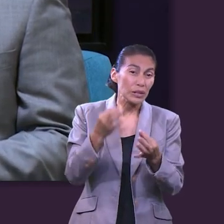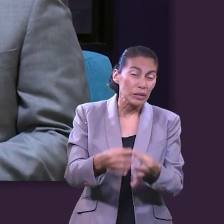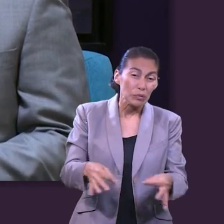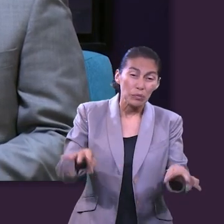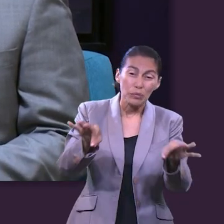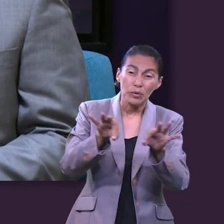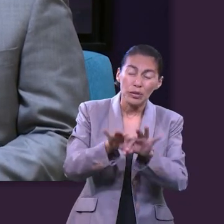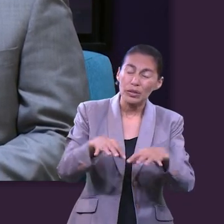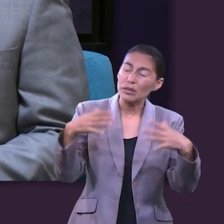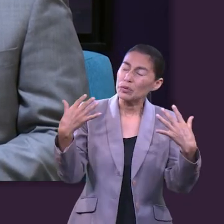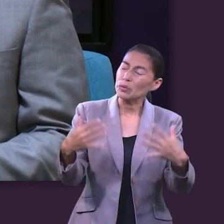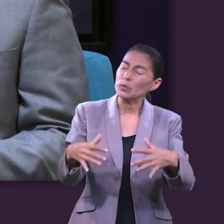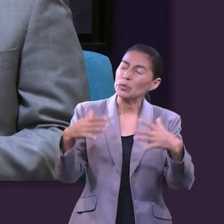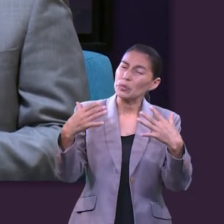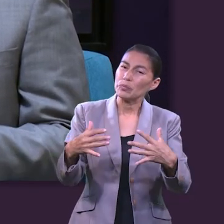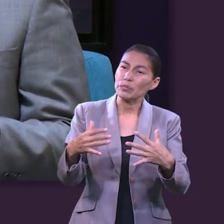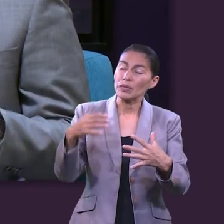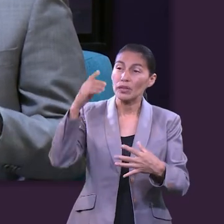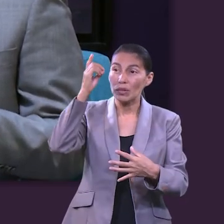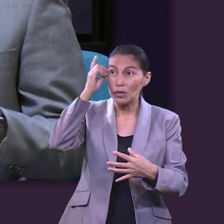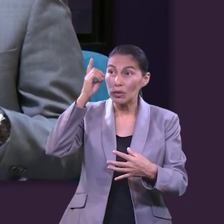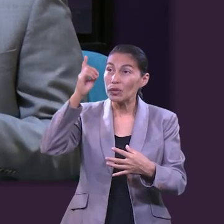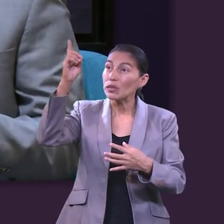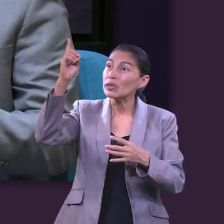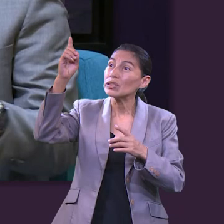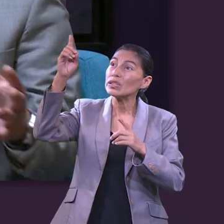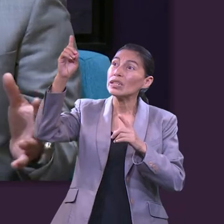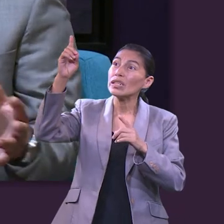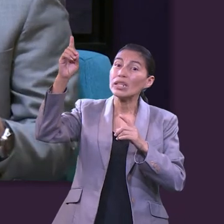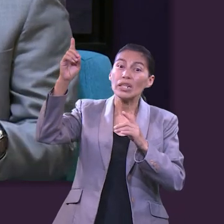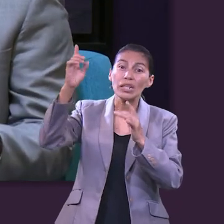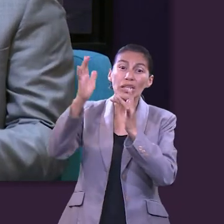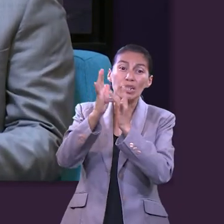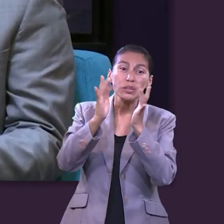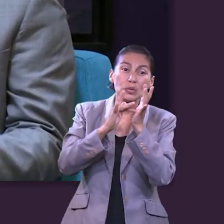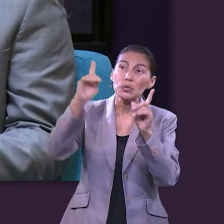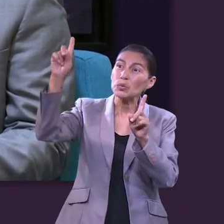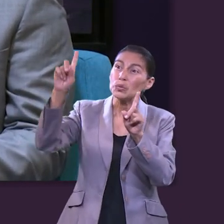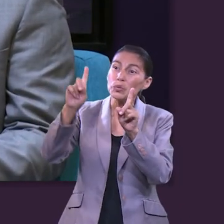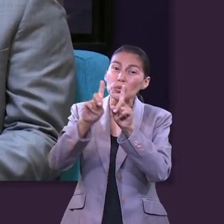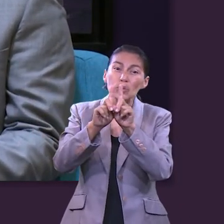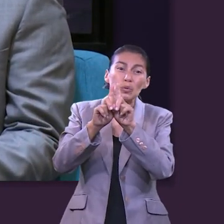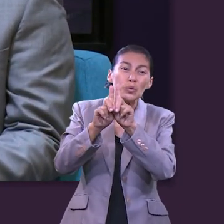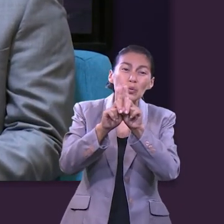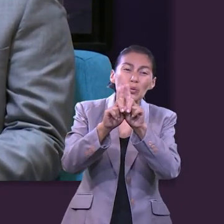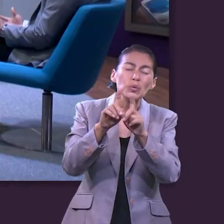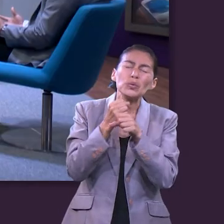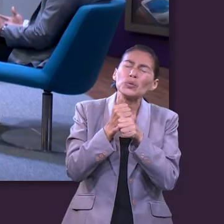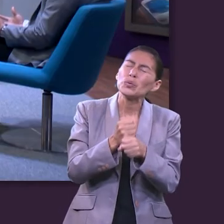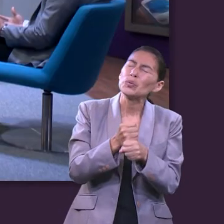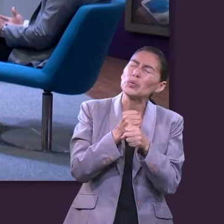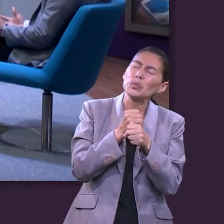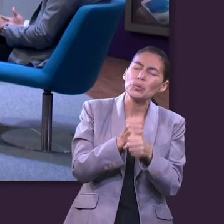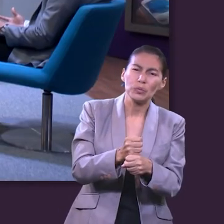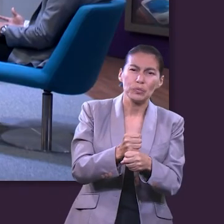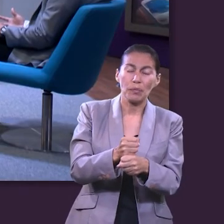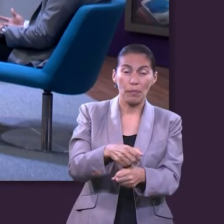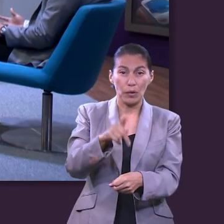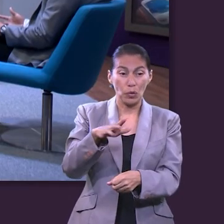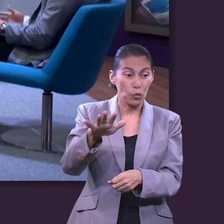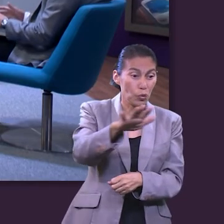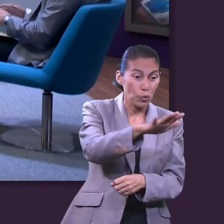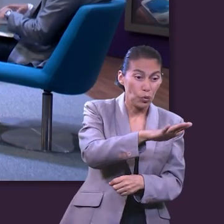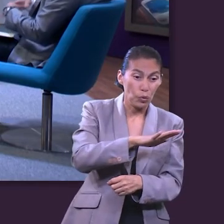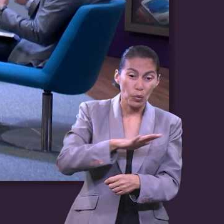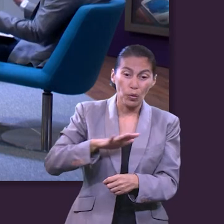la humanidad, el mismo Dios estaba allí con Jesús, desde luego, en su sufrimiento,